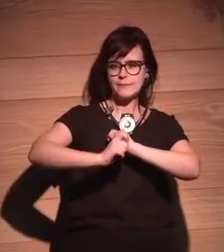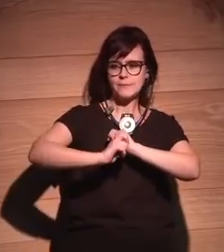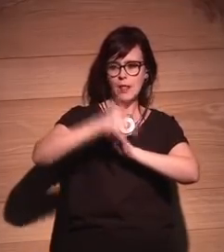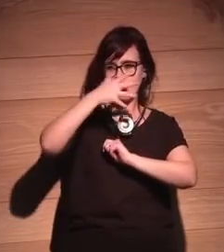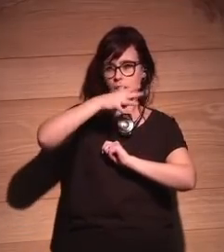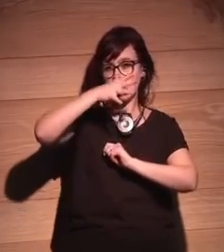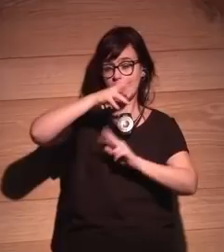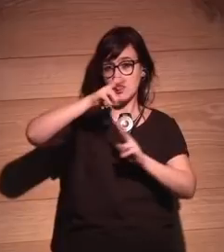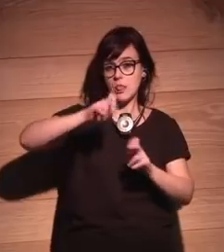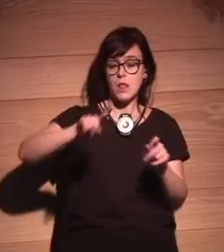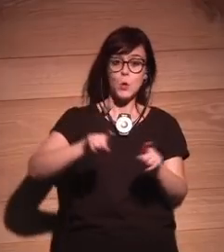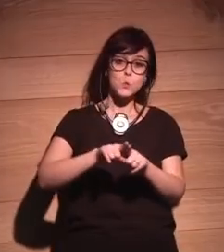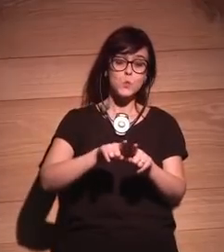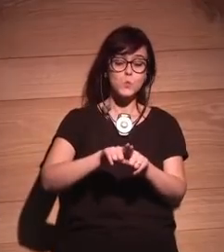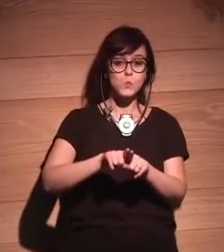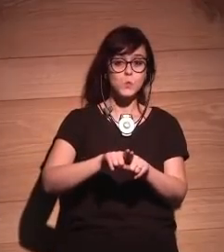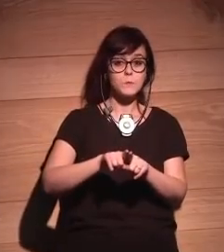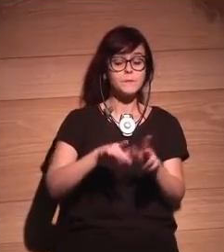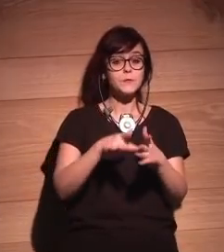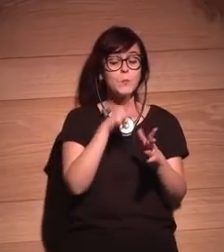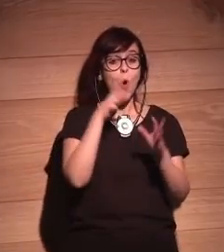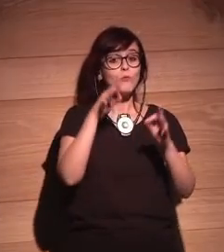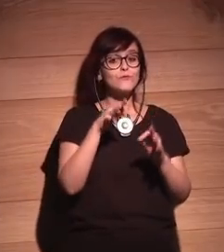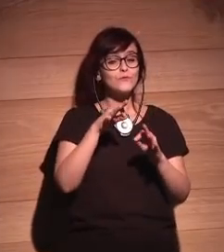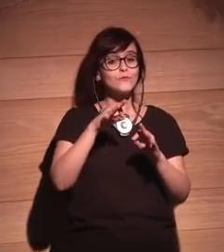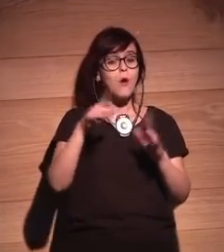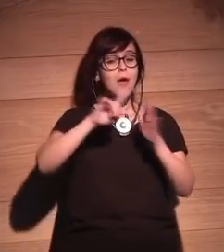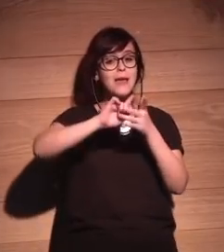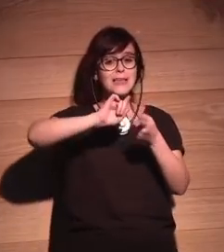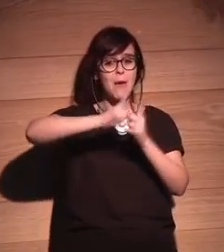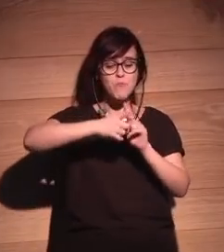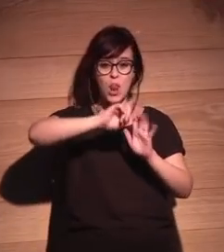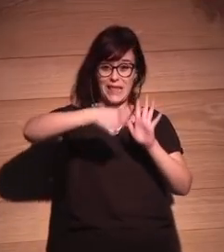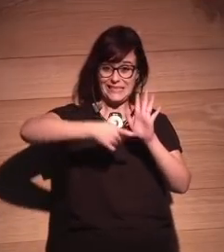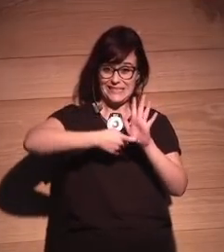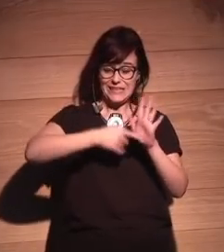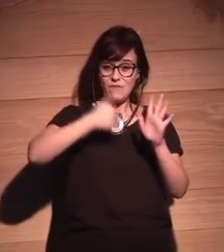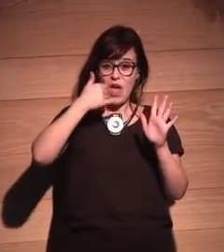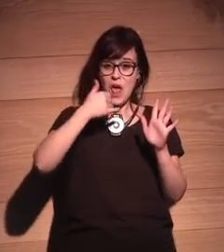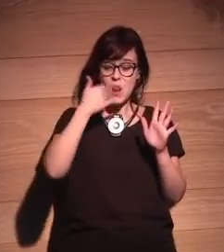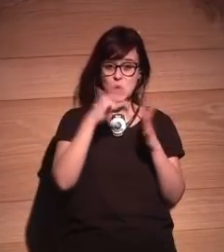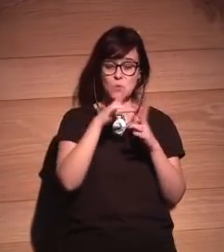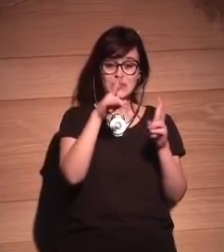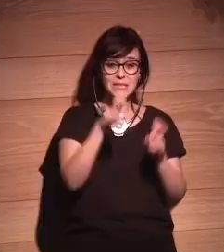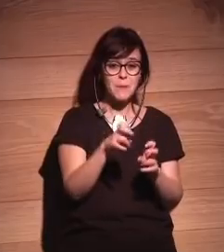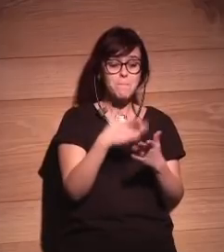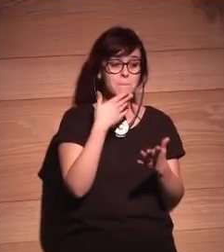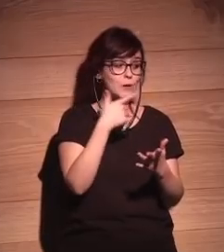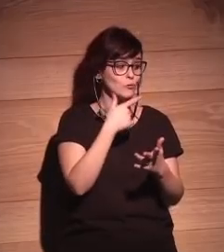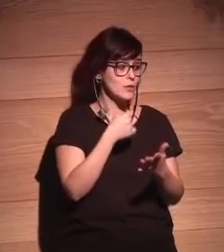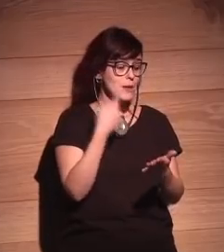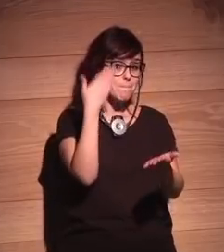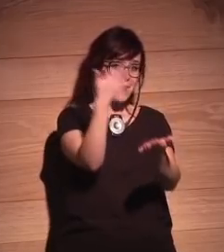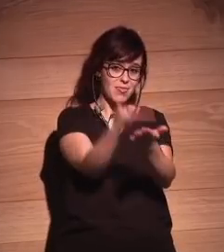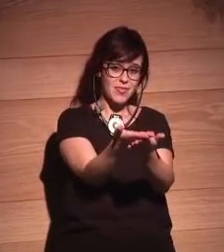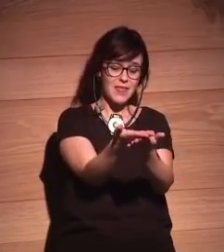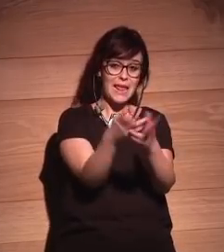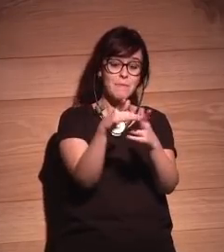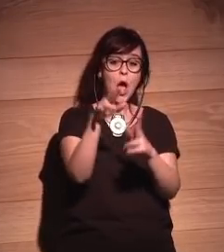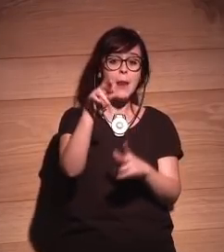que podrían llevar a cambios legislativos, etc. Lo que me gustaría pedir